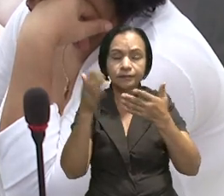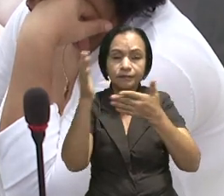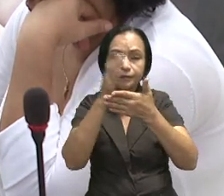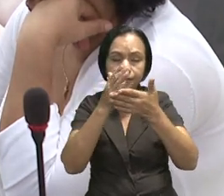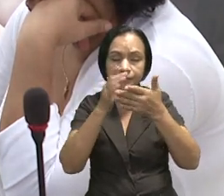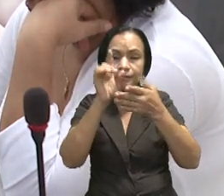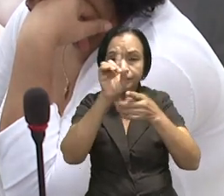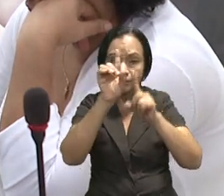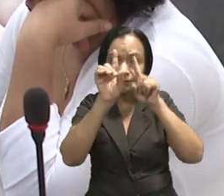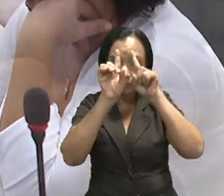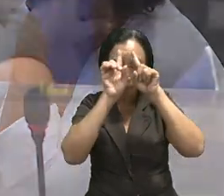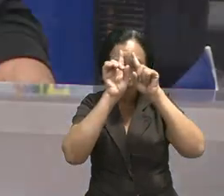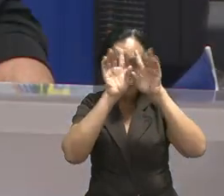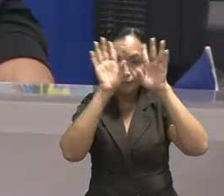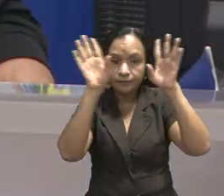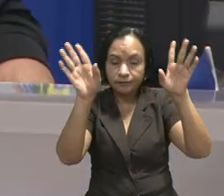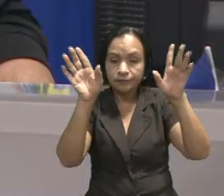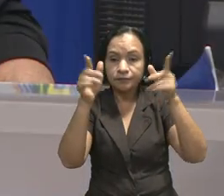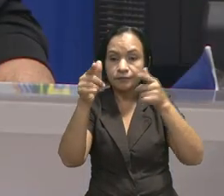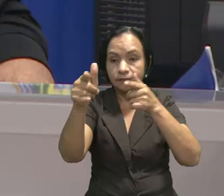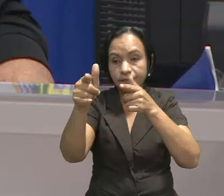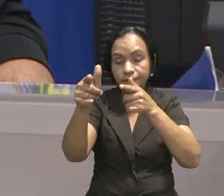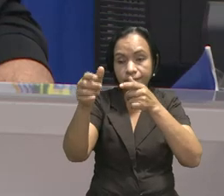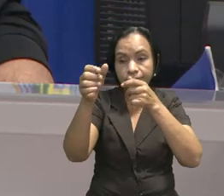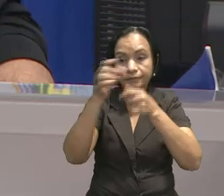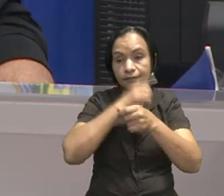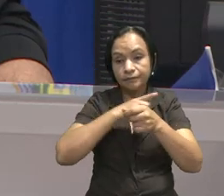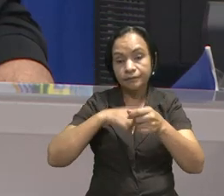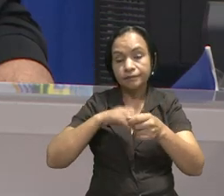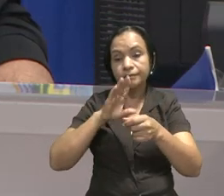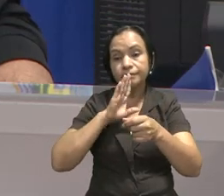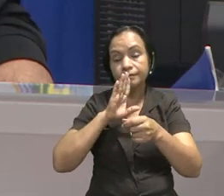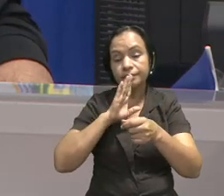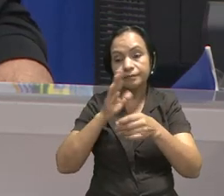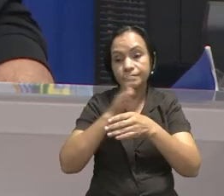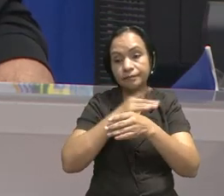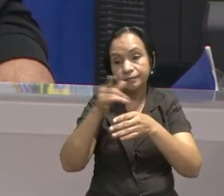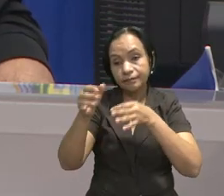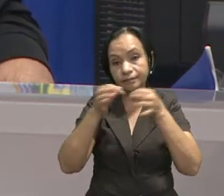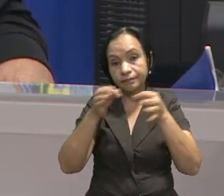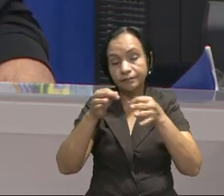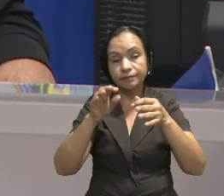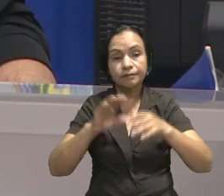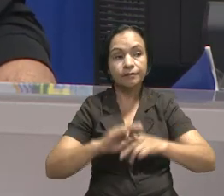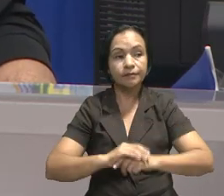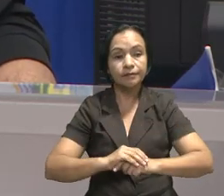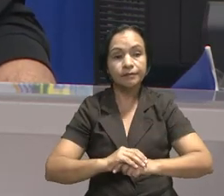algunas aclaraciones al colega que me antecedió en la palabra.